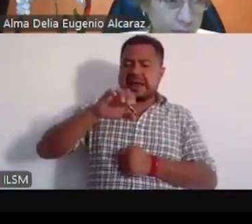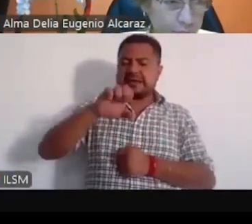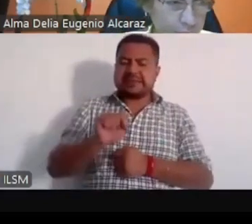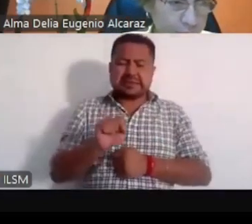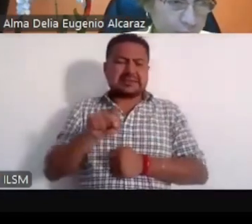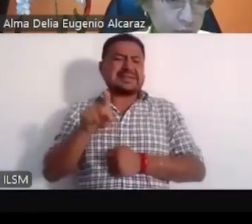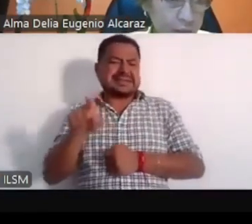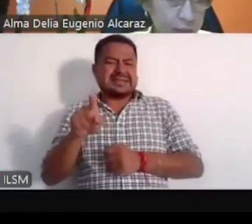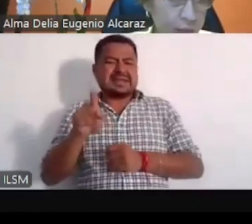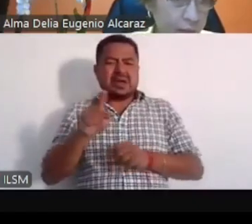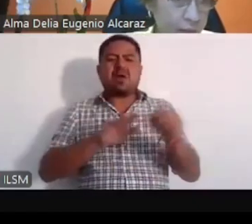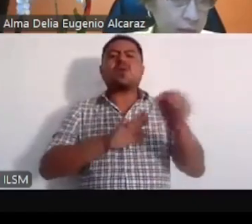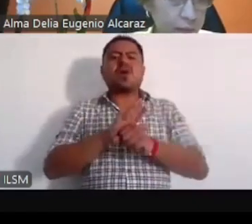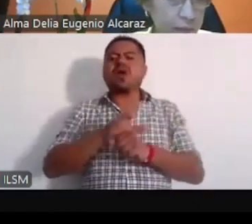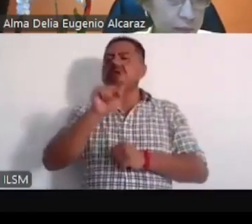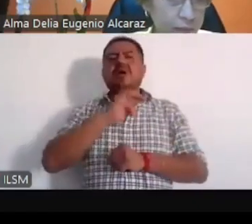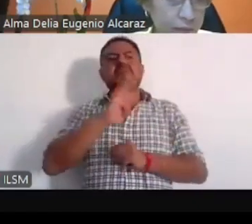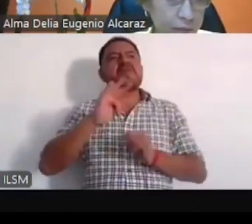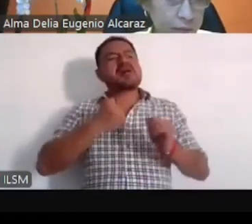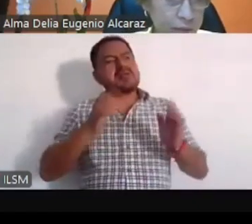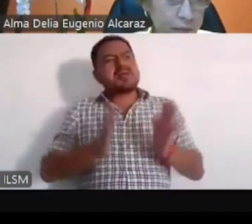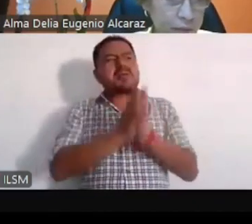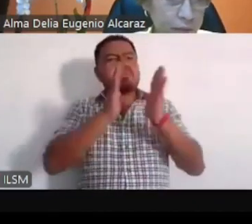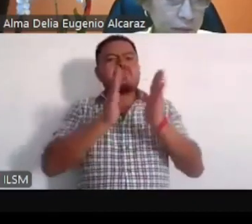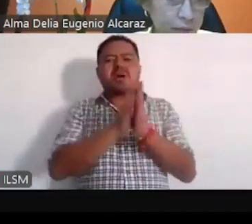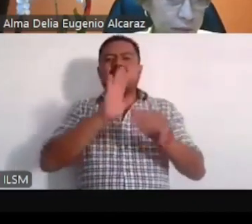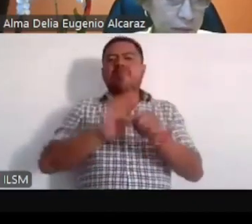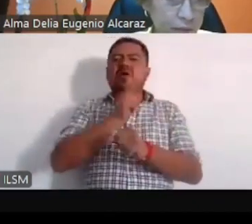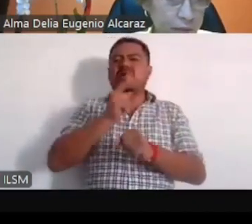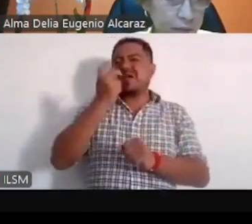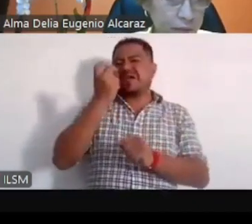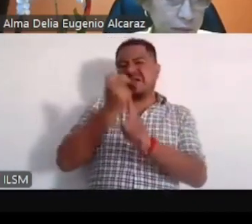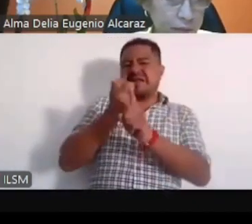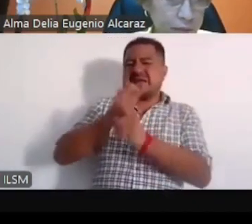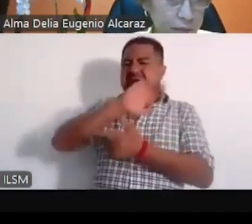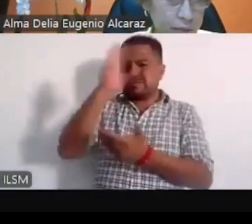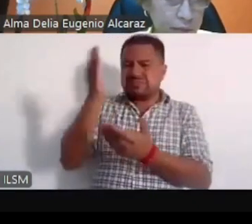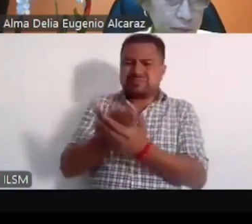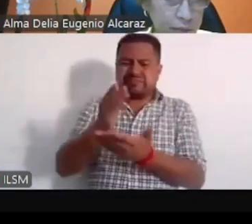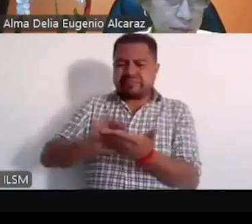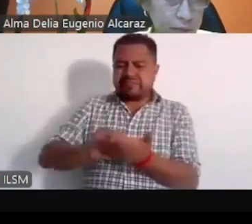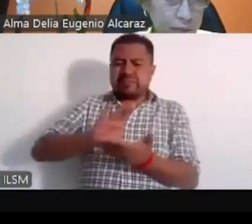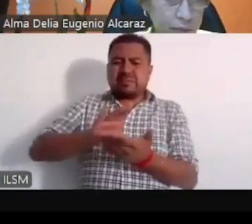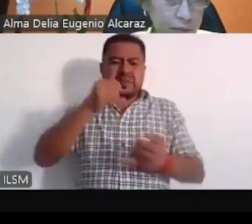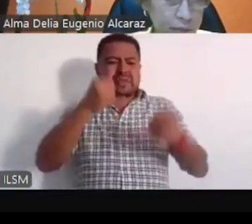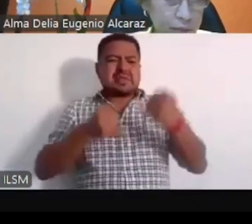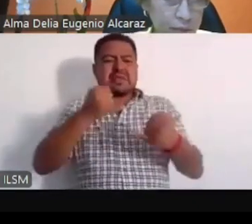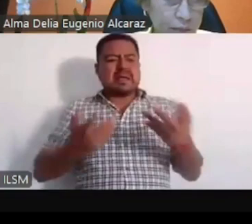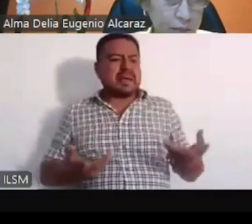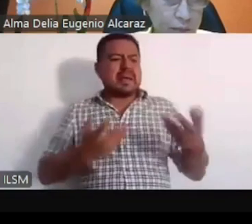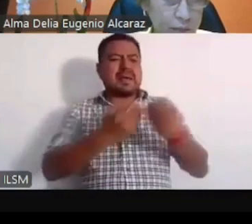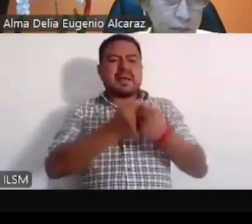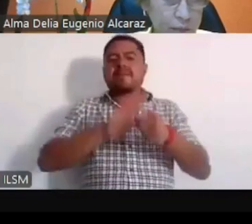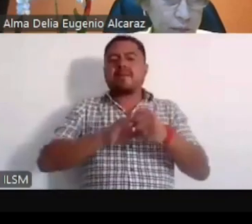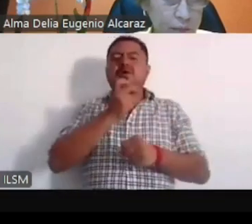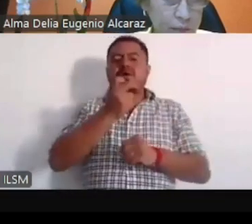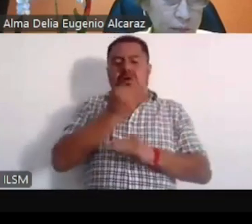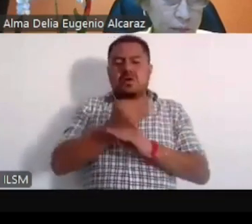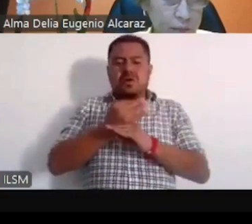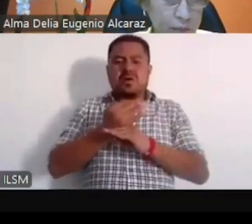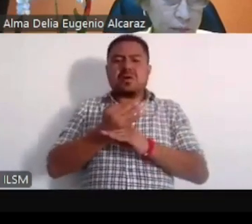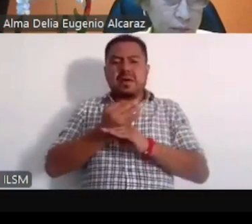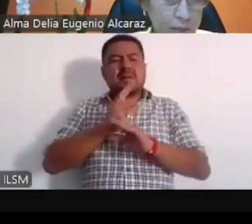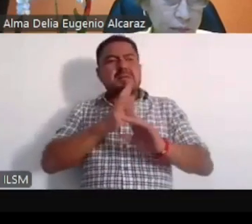Salgado en el cual no puedo participar por tratarse de un expediente en el que el tribunal Es parte por lo tanto será